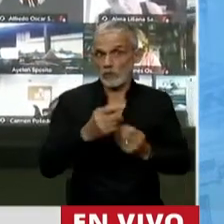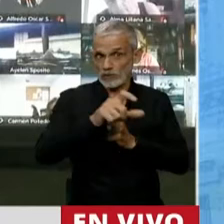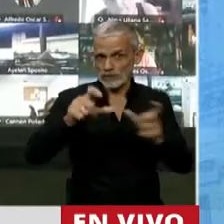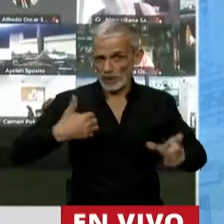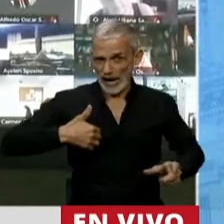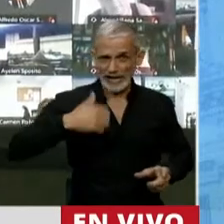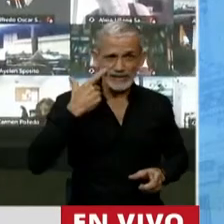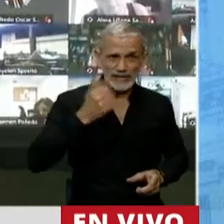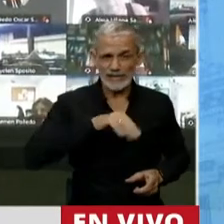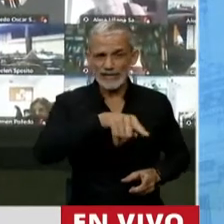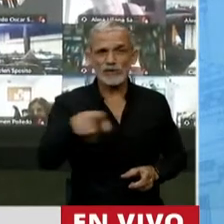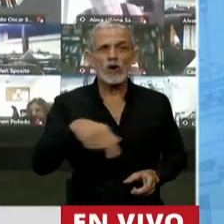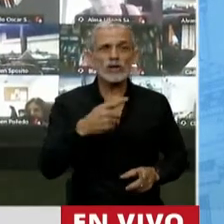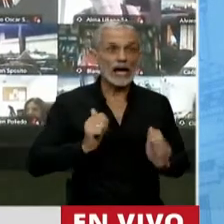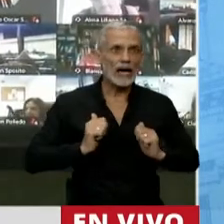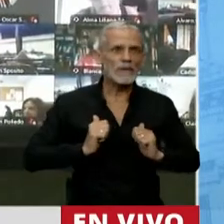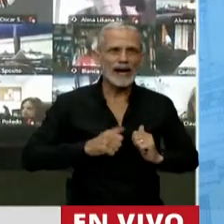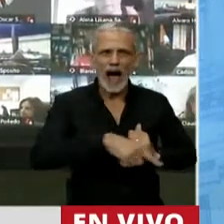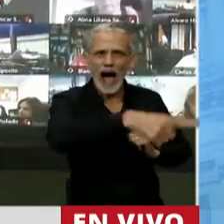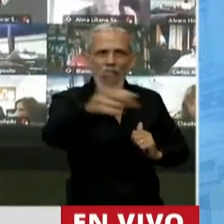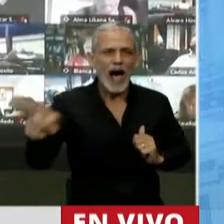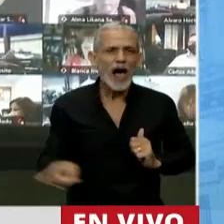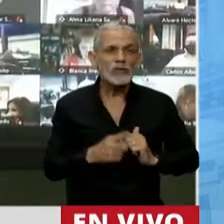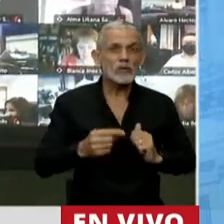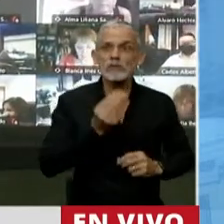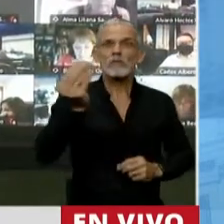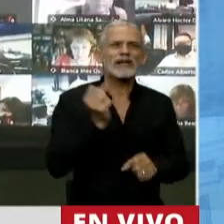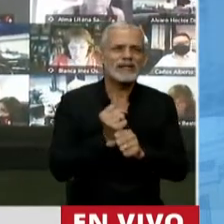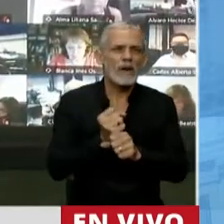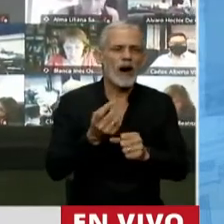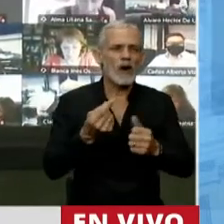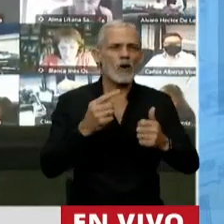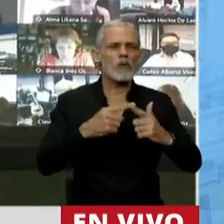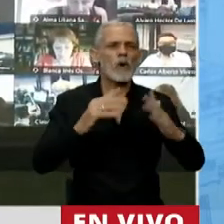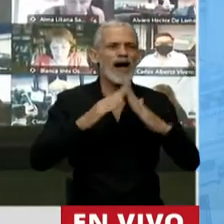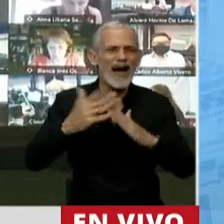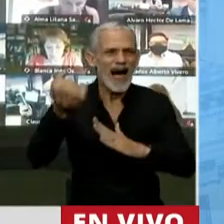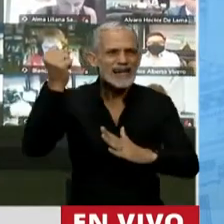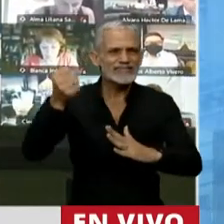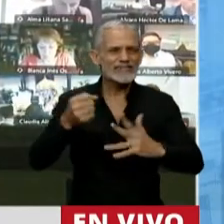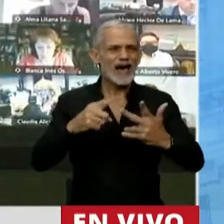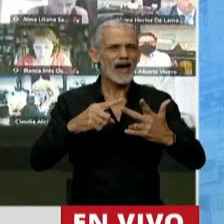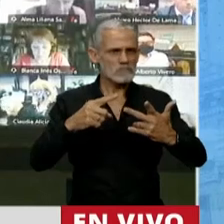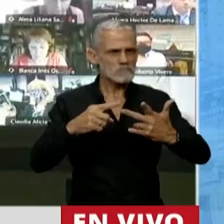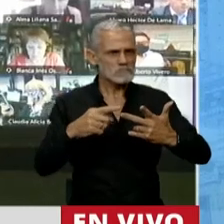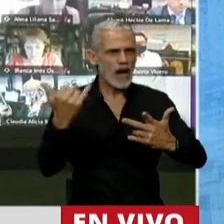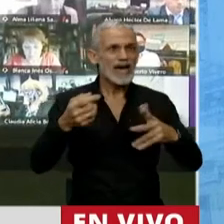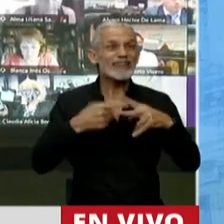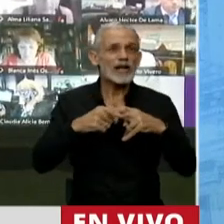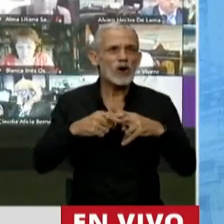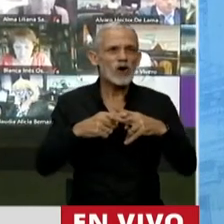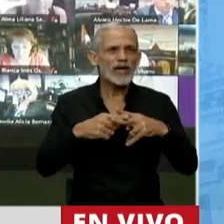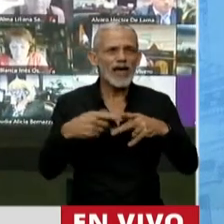argentinos que están esperando por trabajo, por vivienda, por tecnología